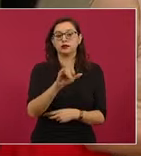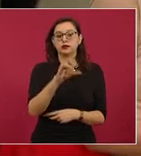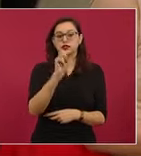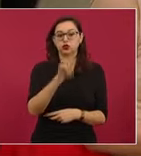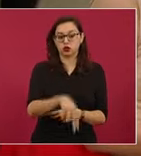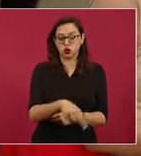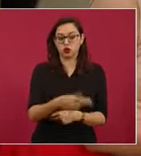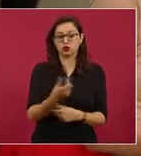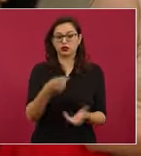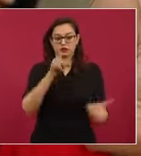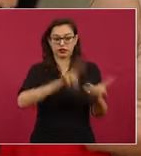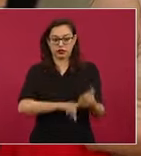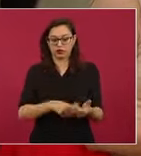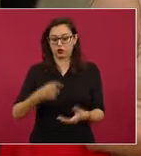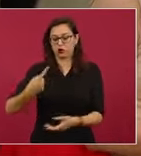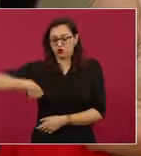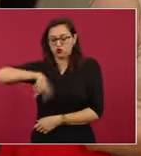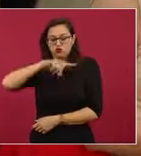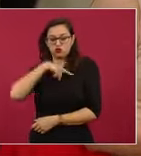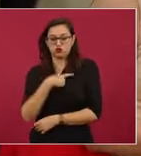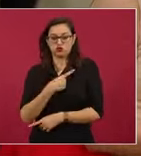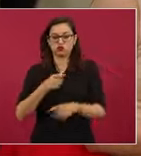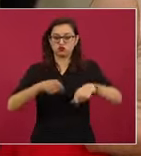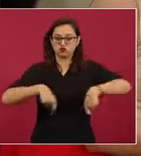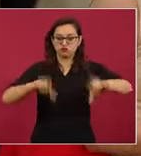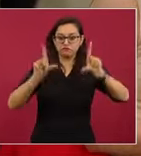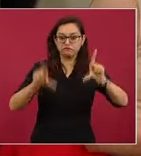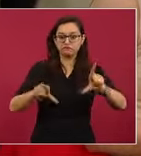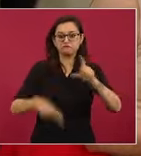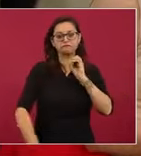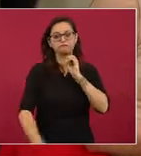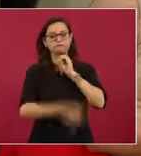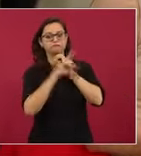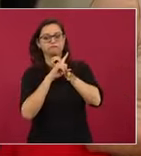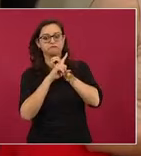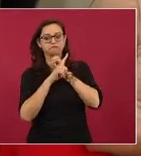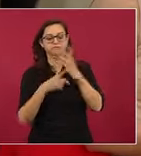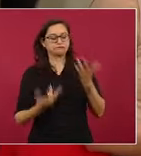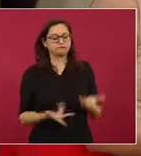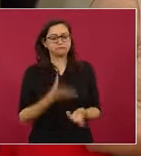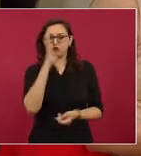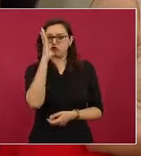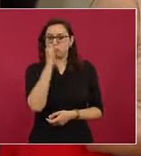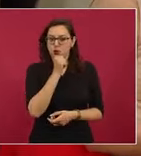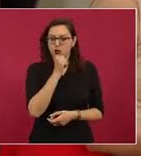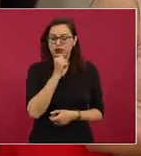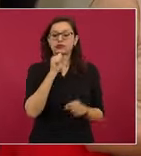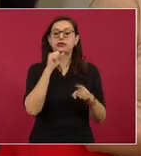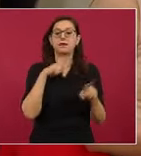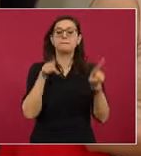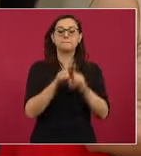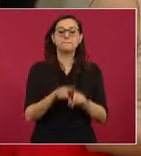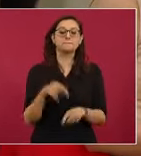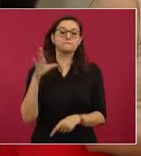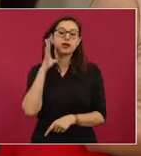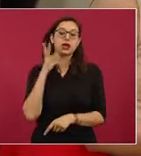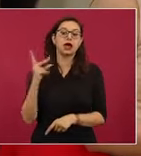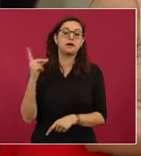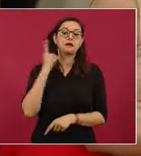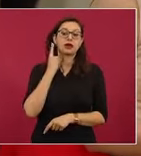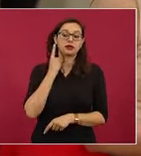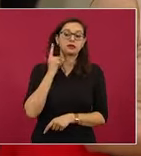portal de noticias, y pareciera ser que hace unas semanas en la Cámara de Diputados se llevó a